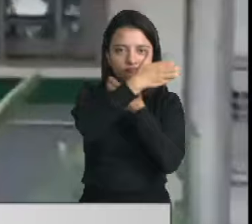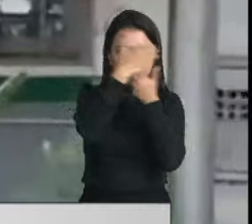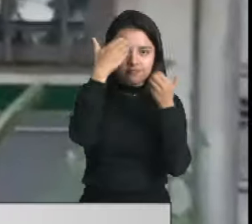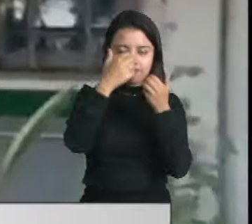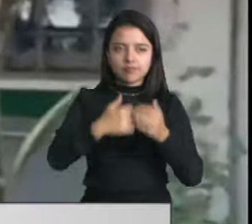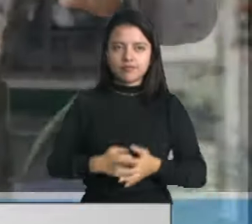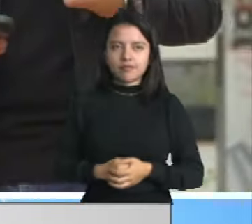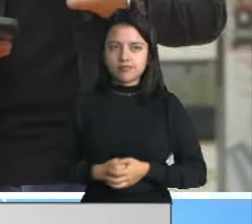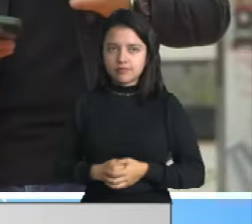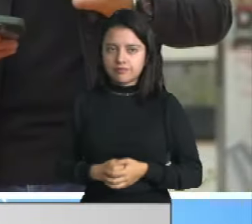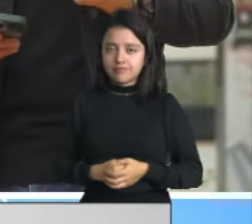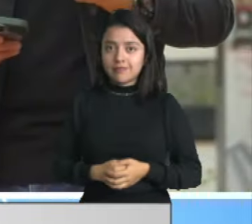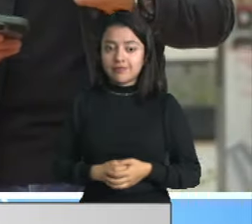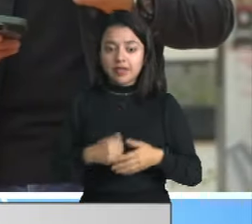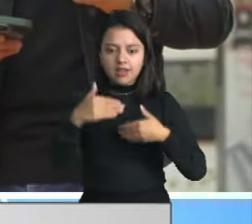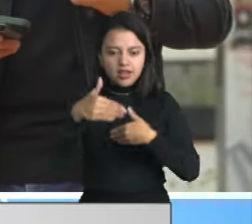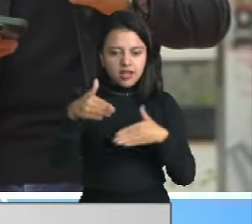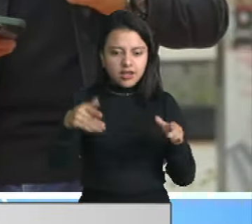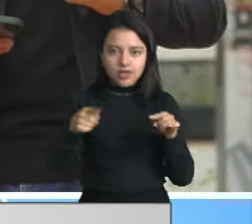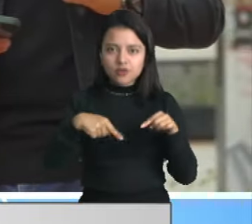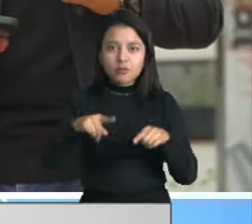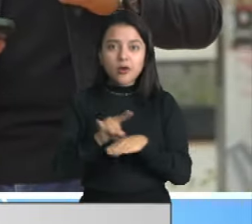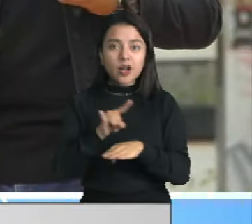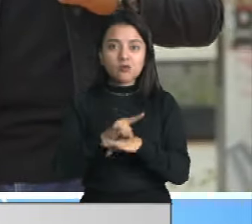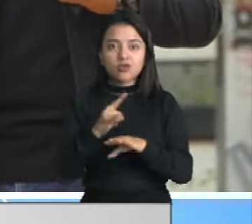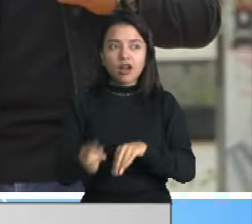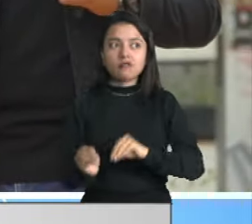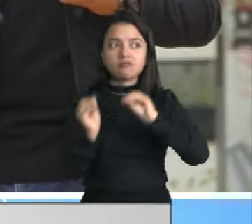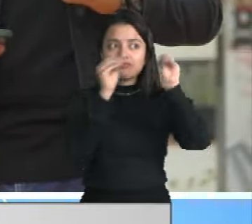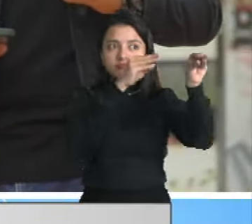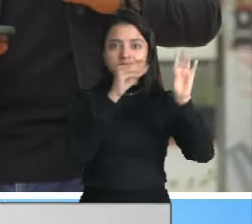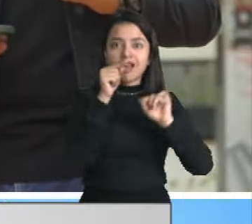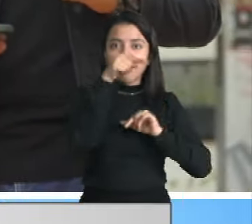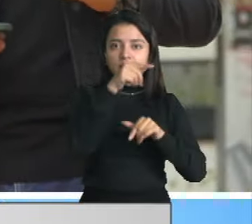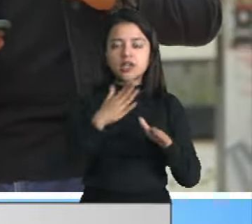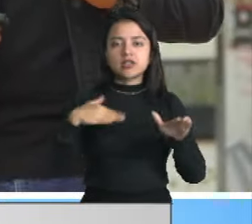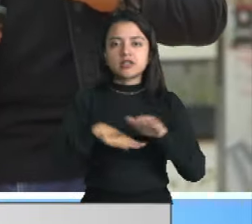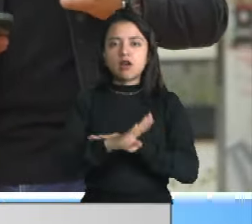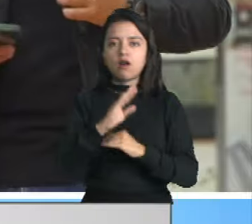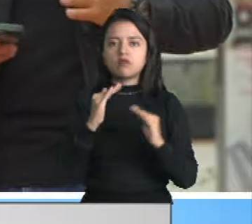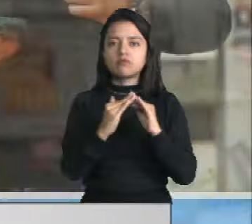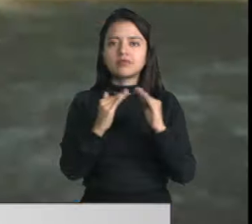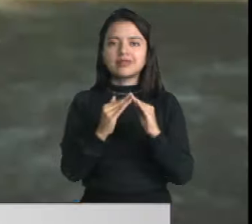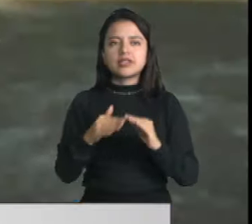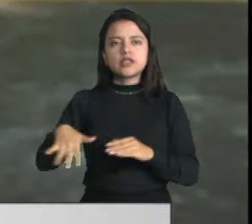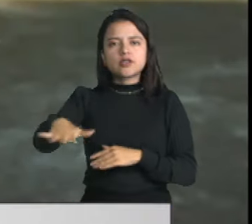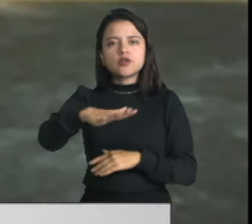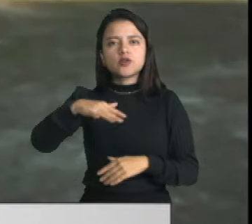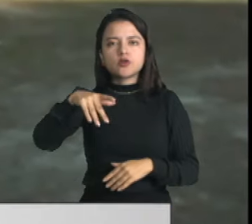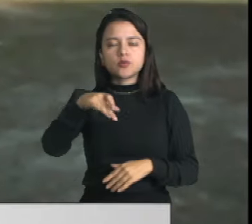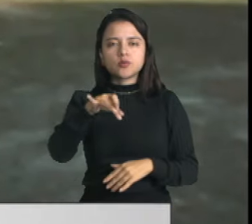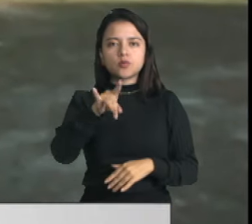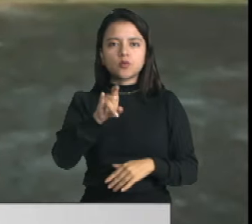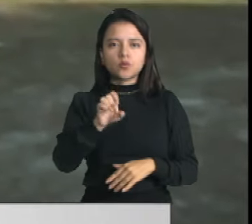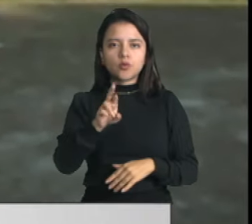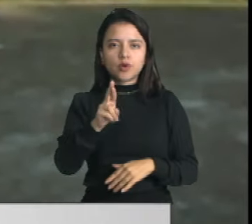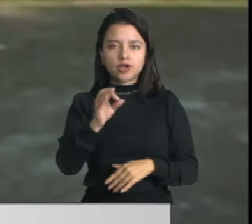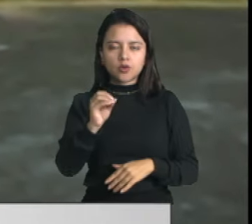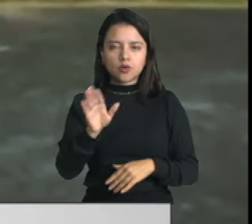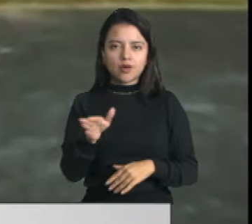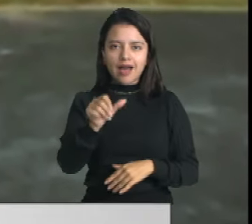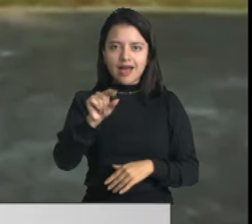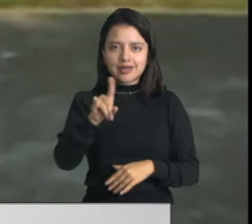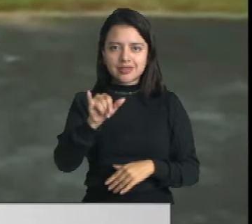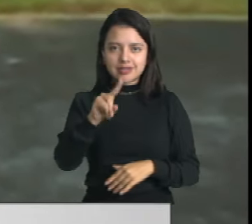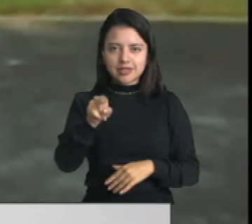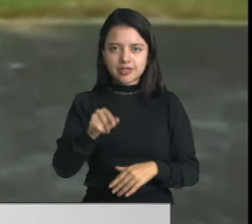destinados para ese grupo armado, todo esto ubicado en una vivienda en Puerto Asís, Putumayo. El material fue puesto